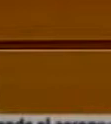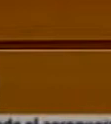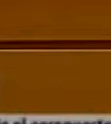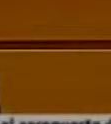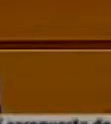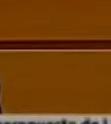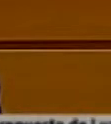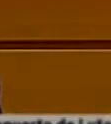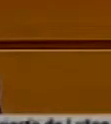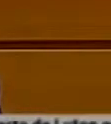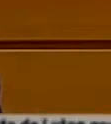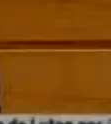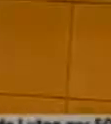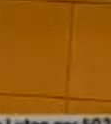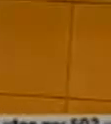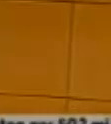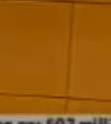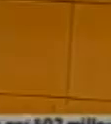Durán.